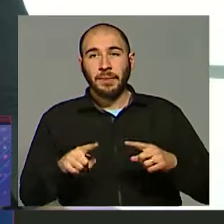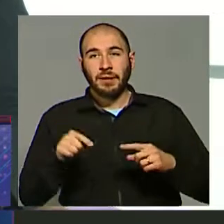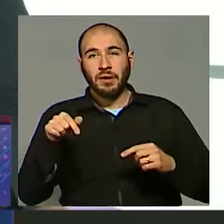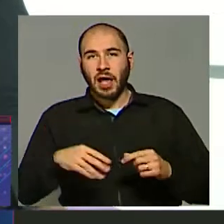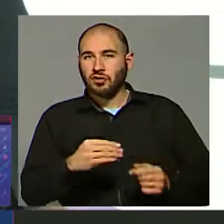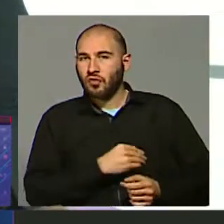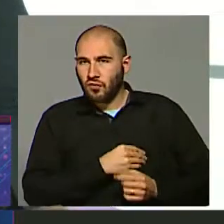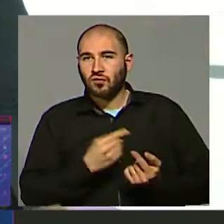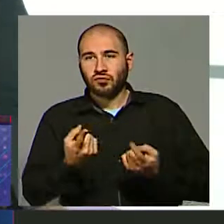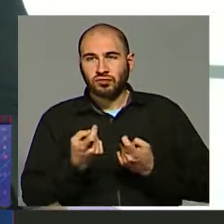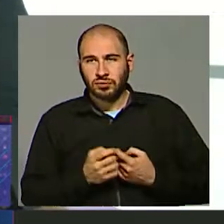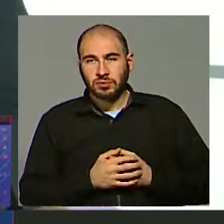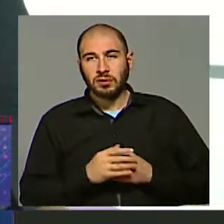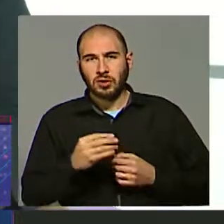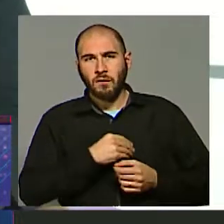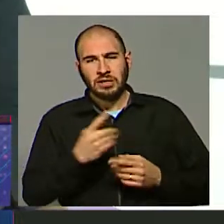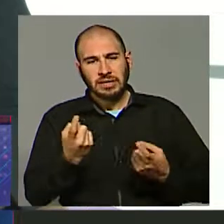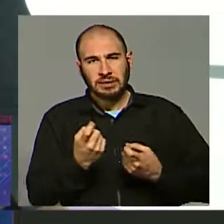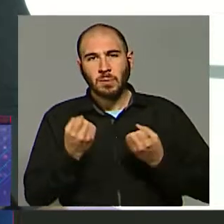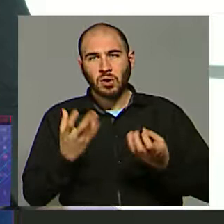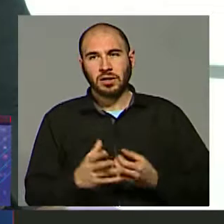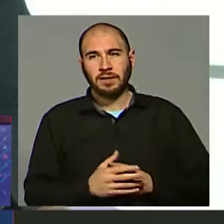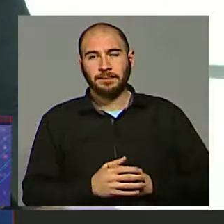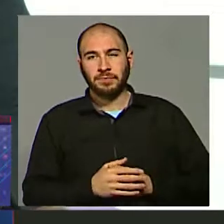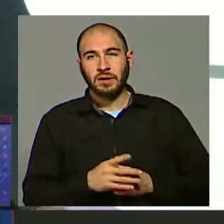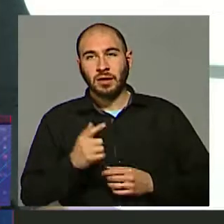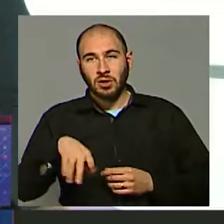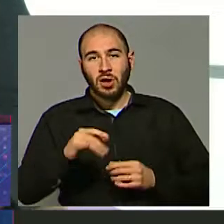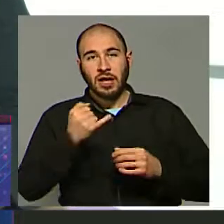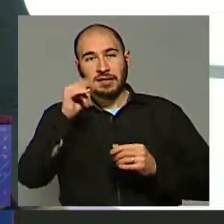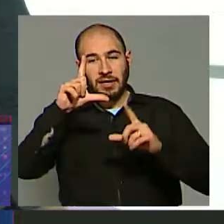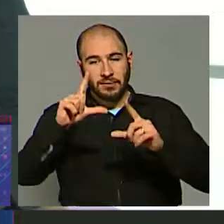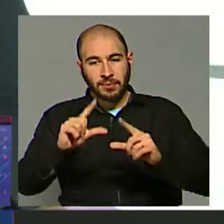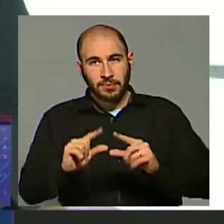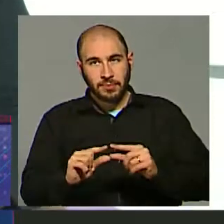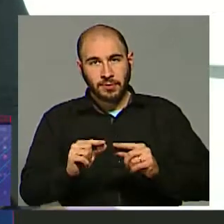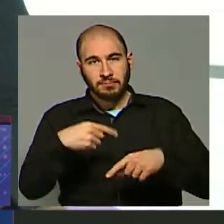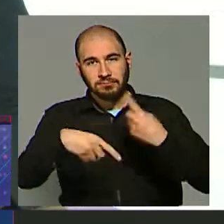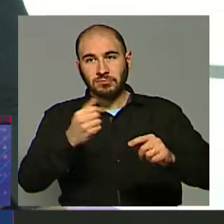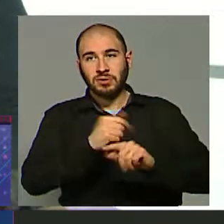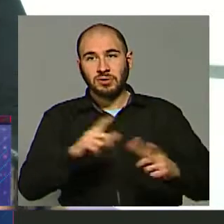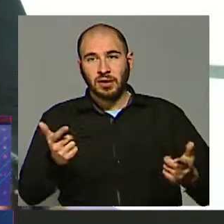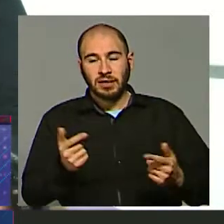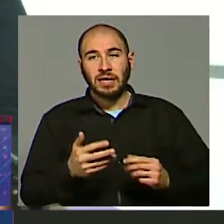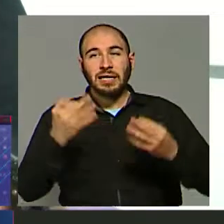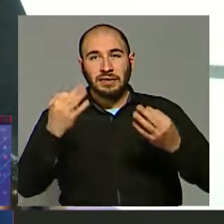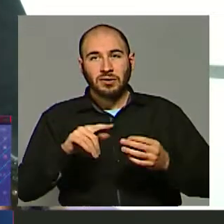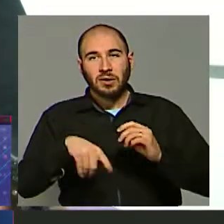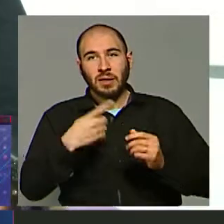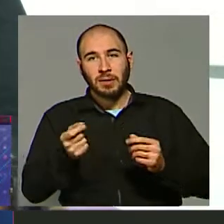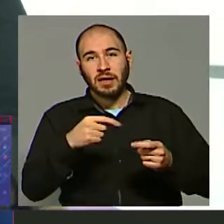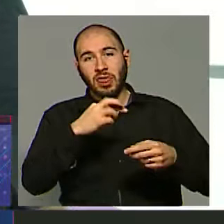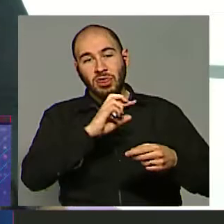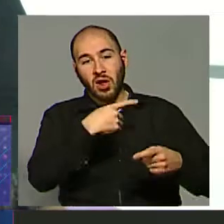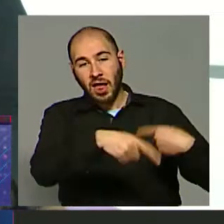mucha confianza, hay que ganar credibilidad, porque evidentemente a medida que voy bajando la tasa no hay tanta renovación y posiblemente se vayan al tipo de cambio,